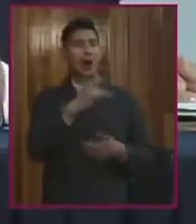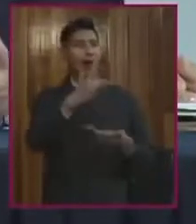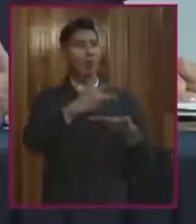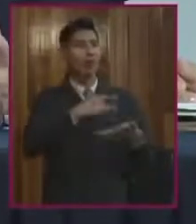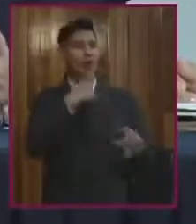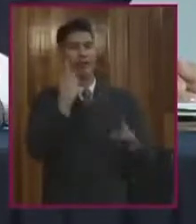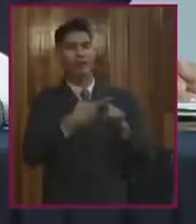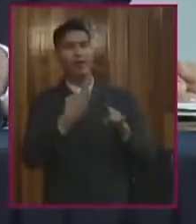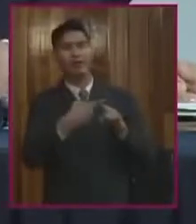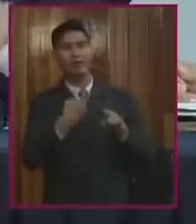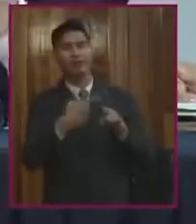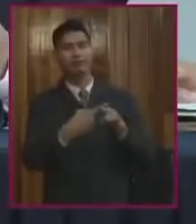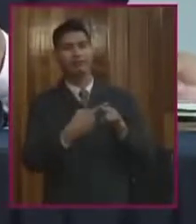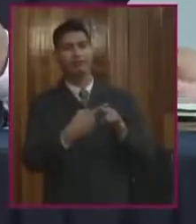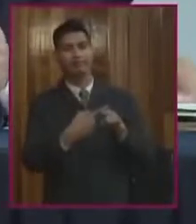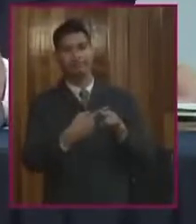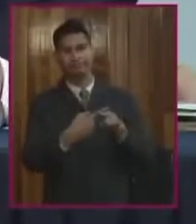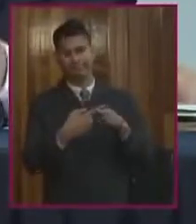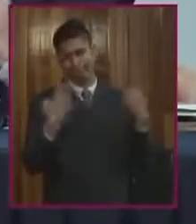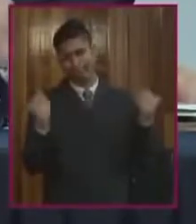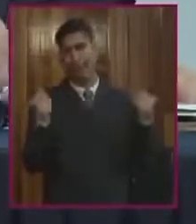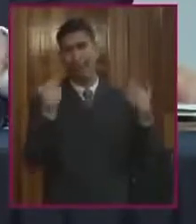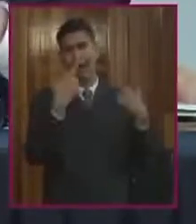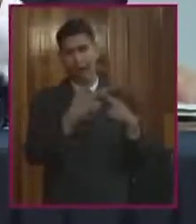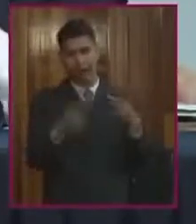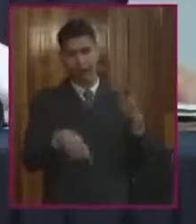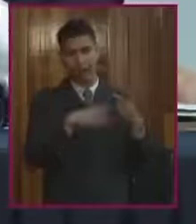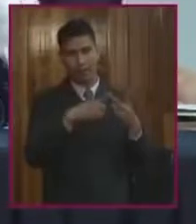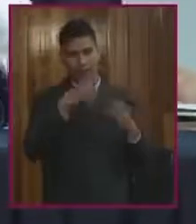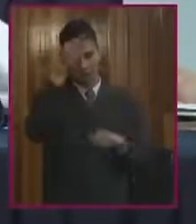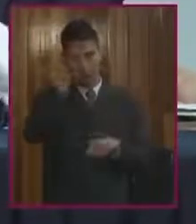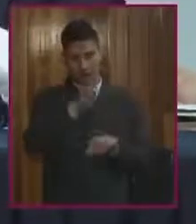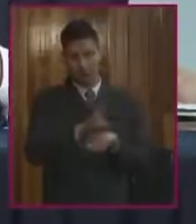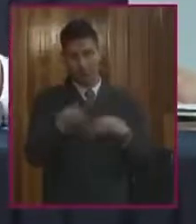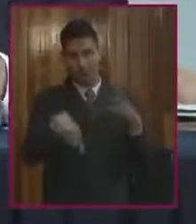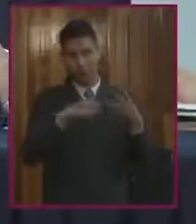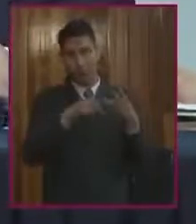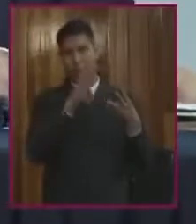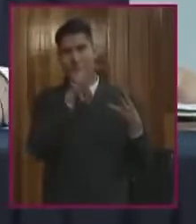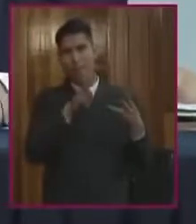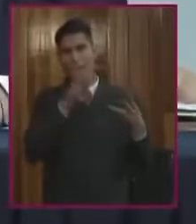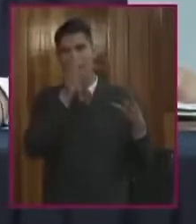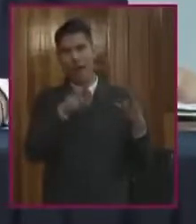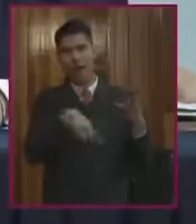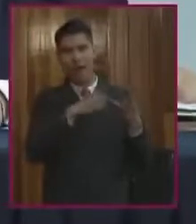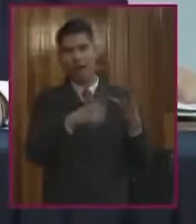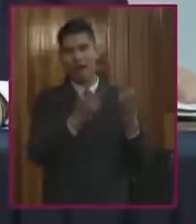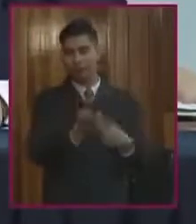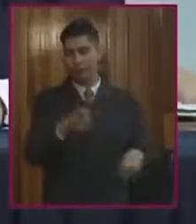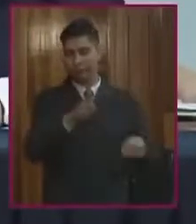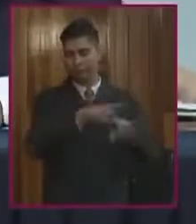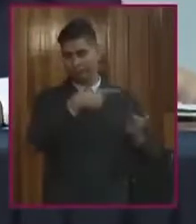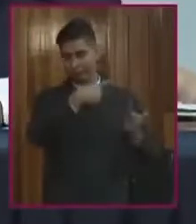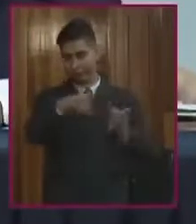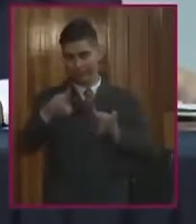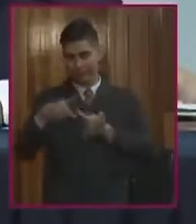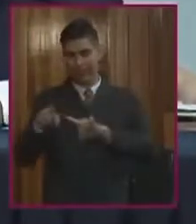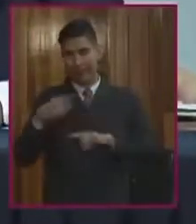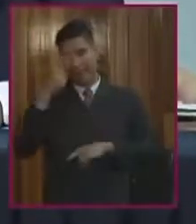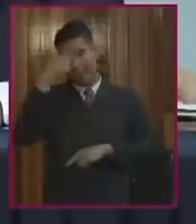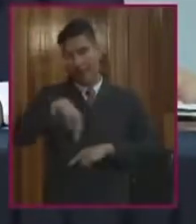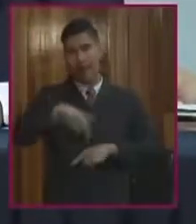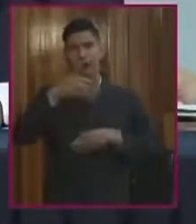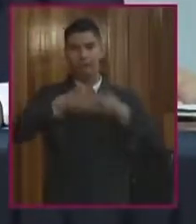actores más importantes, comenzando con los maestros, los directivos, los padres de familia, la sociedad en su conjunto, y ello implica el desarrollo